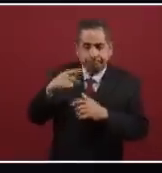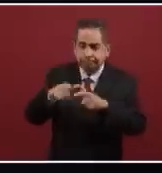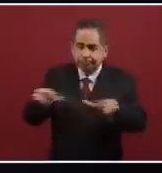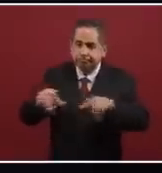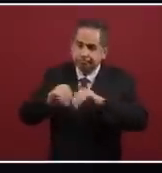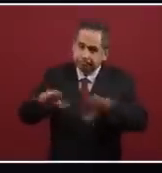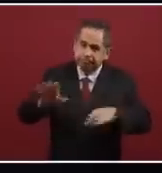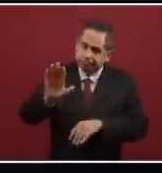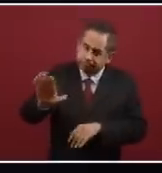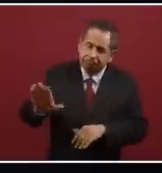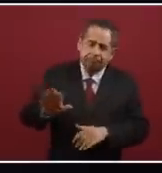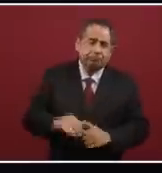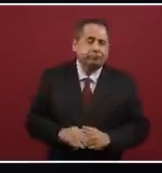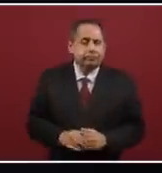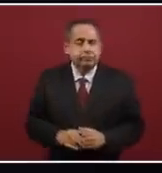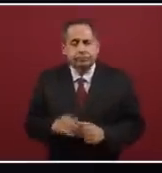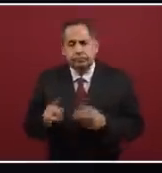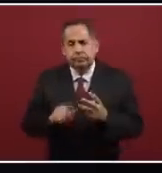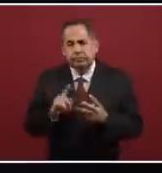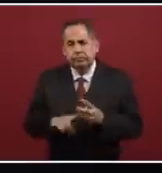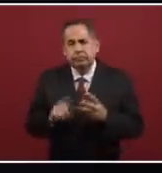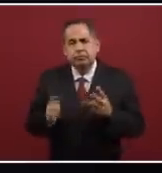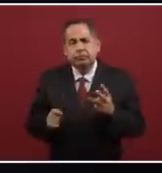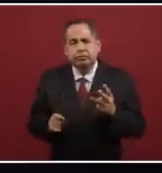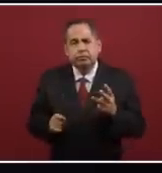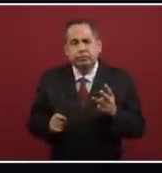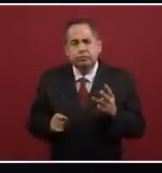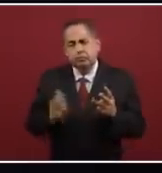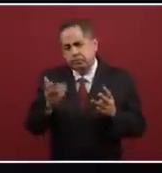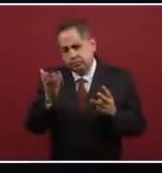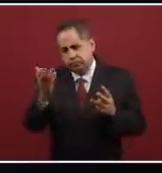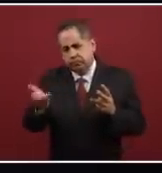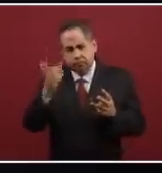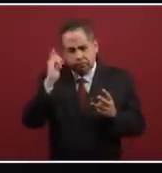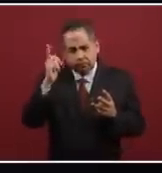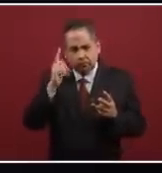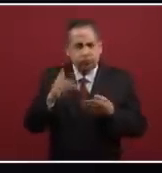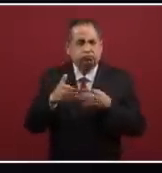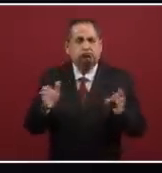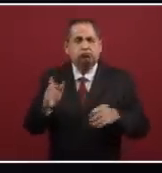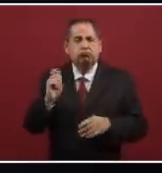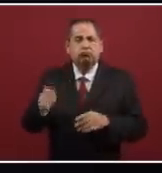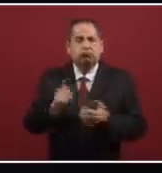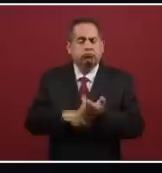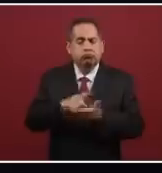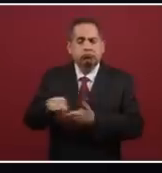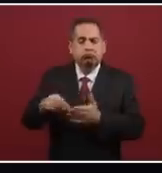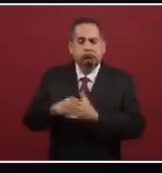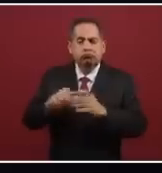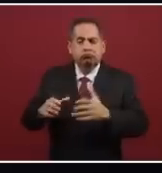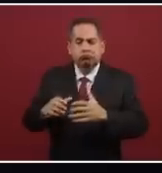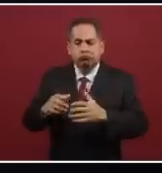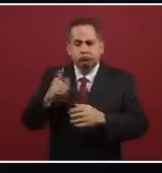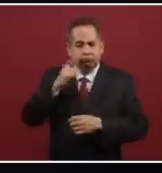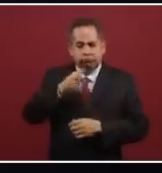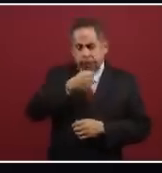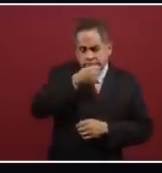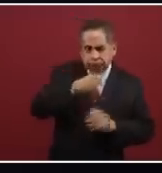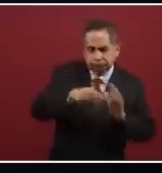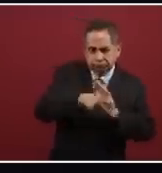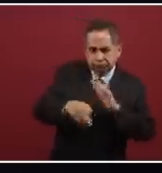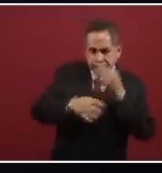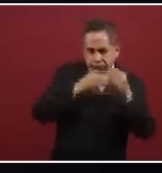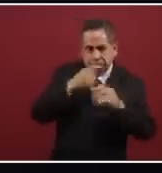lenguas. Y la última es una petición, que ojalá abrieran el espacio para los reporteros de